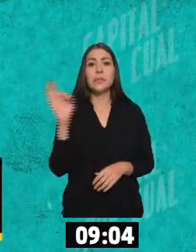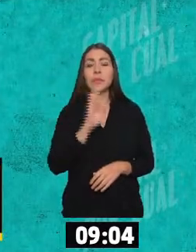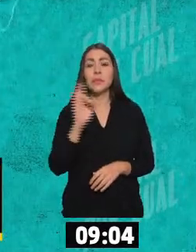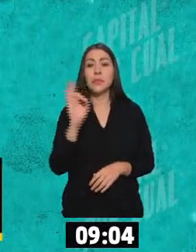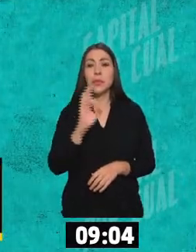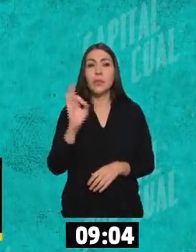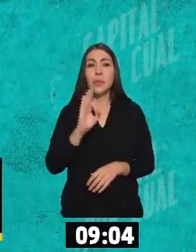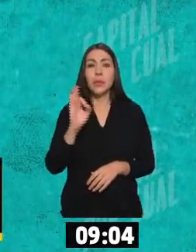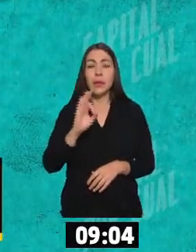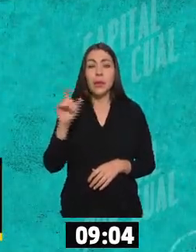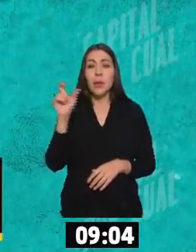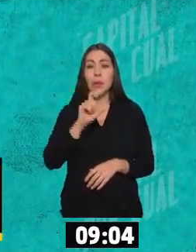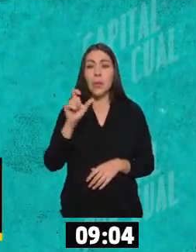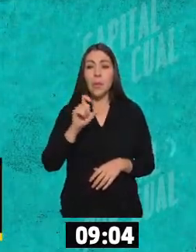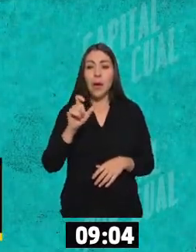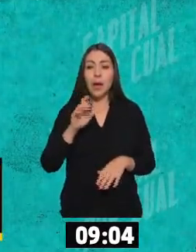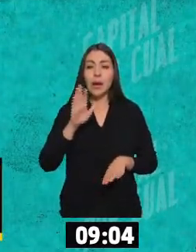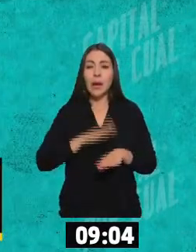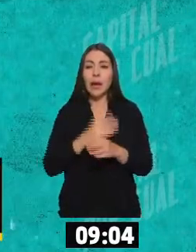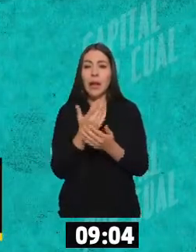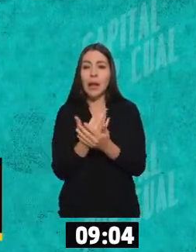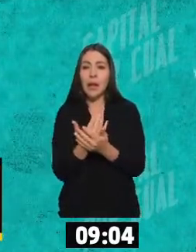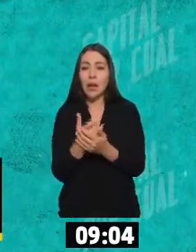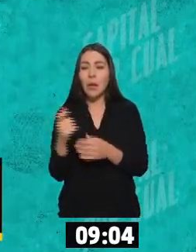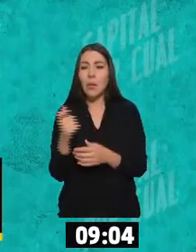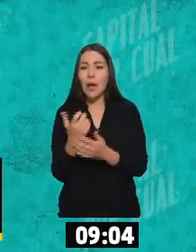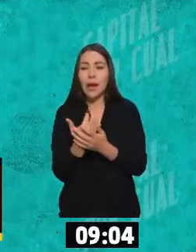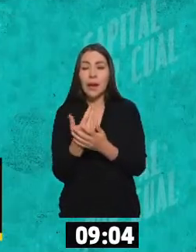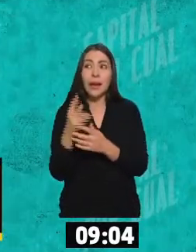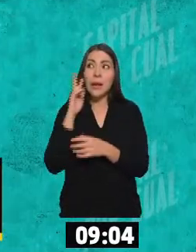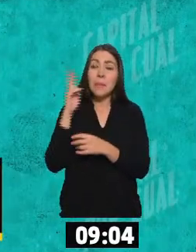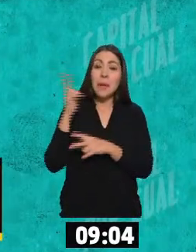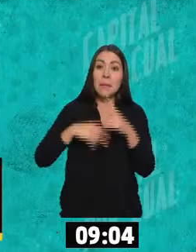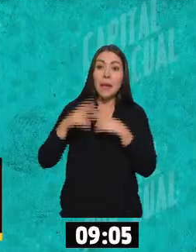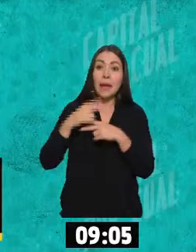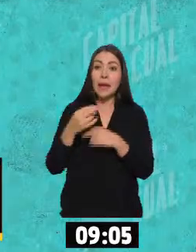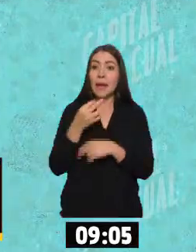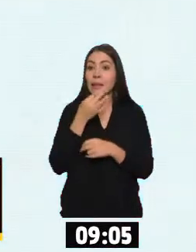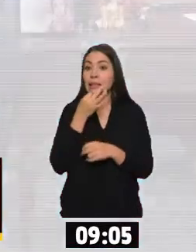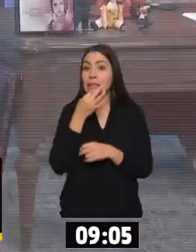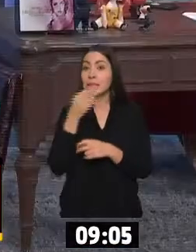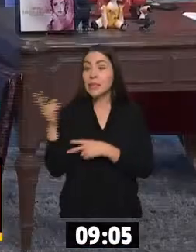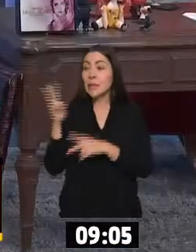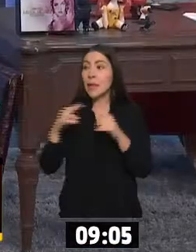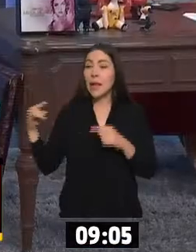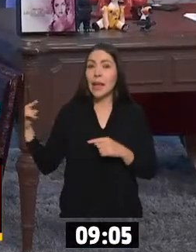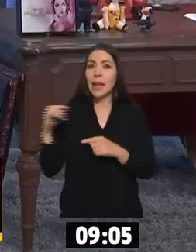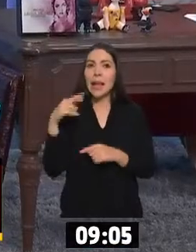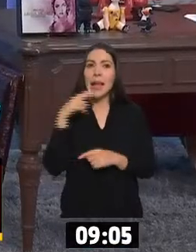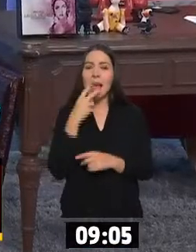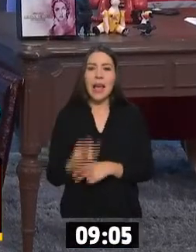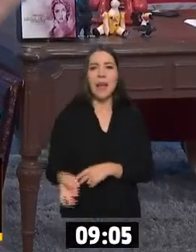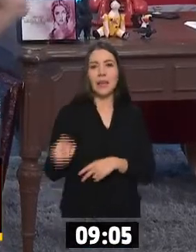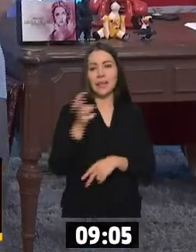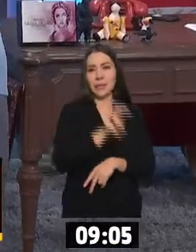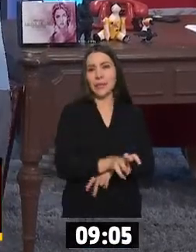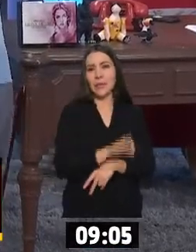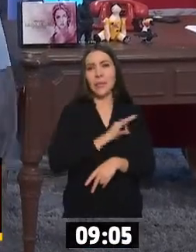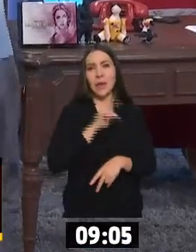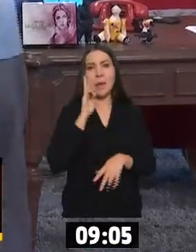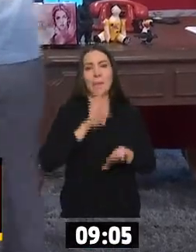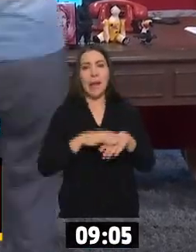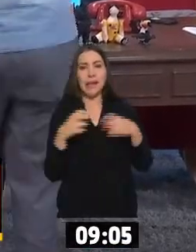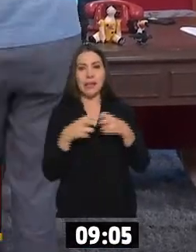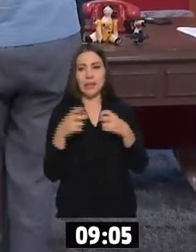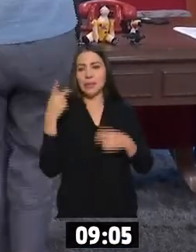rescate para que ya cuando treparan al fortachón ya... Y ahí viene el ya tren, viene mire. el tren. Oiga, pero qué cosa más